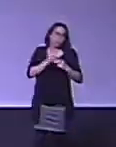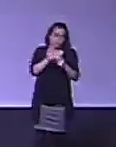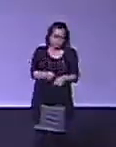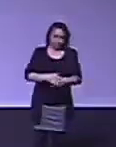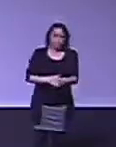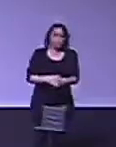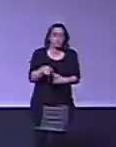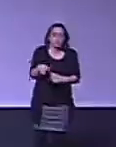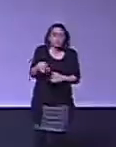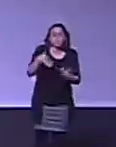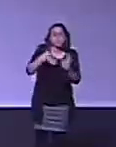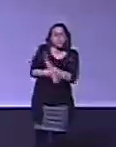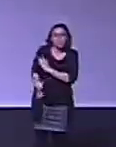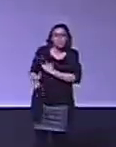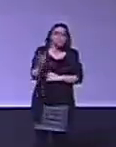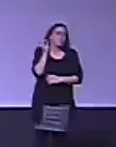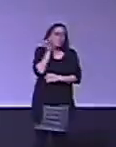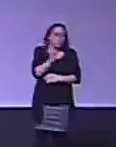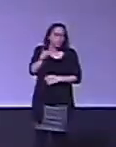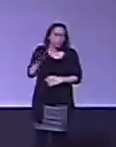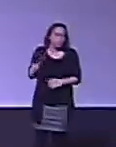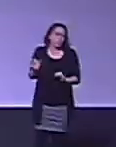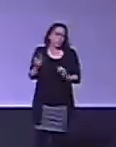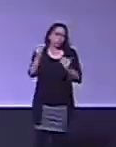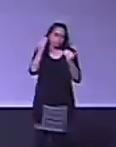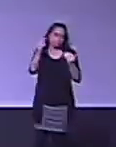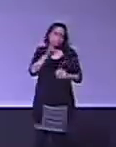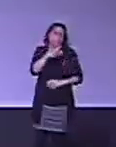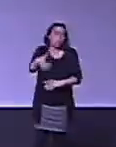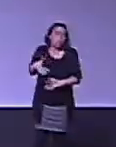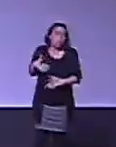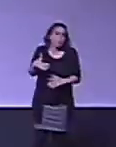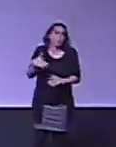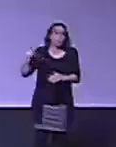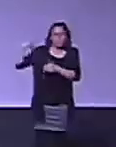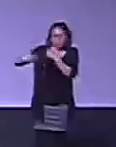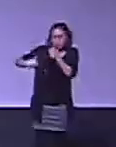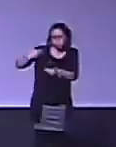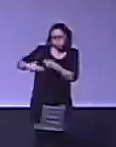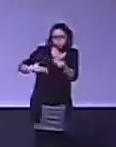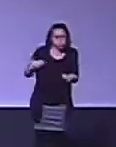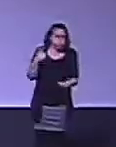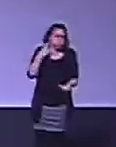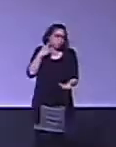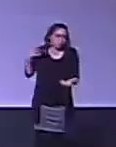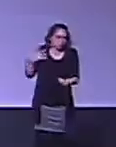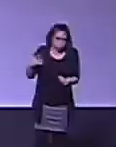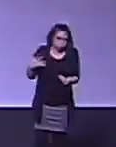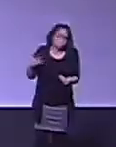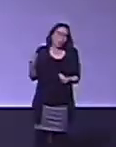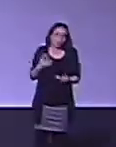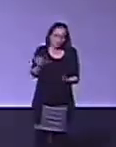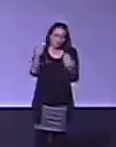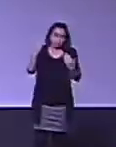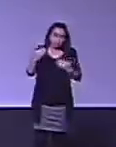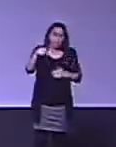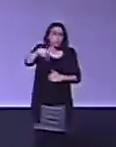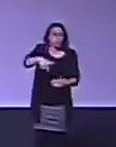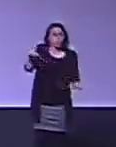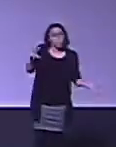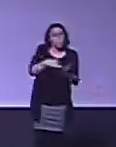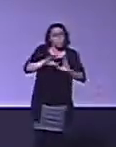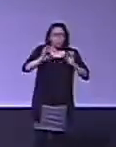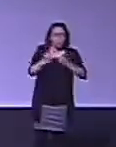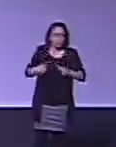su trayectoria. Y en esta tercera edición son ellas, las raquetistas, las que recibirán el galardón, obra del